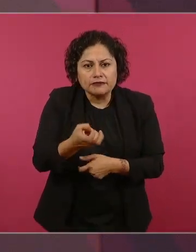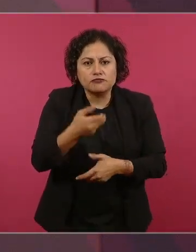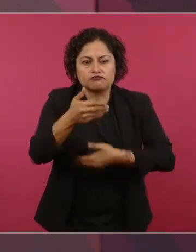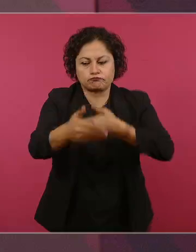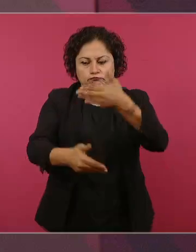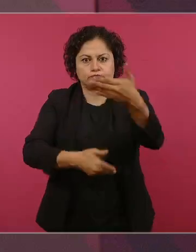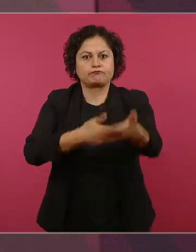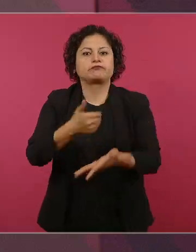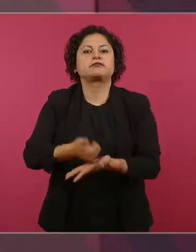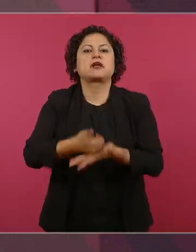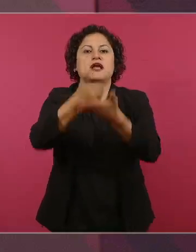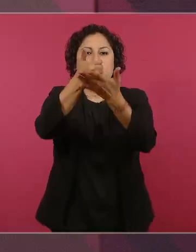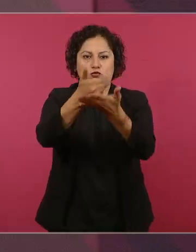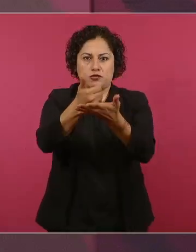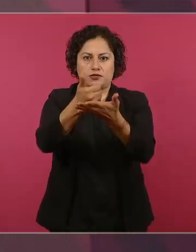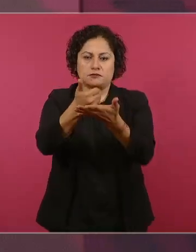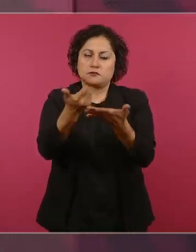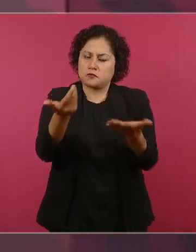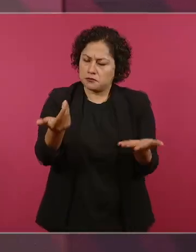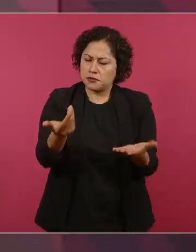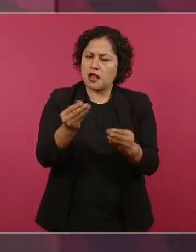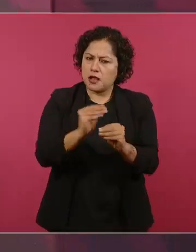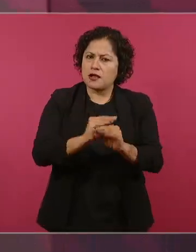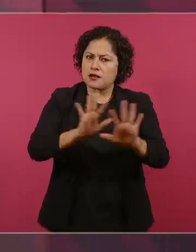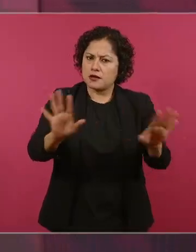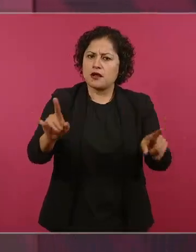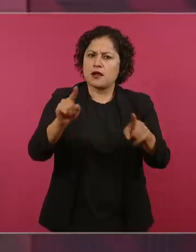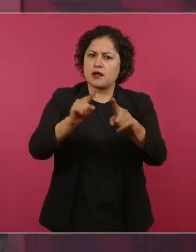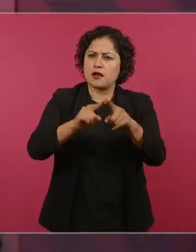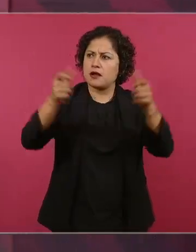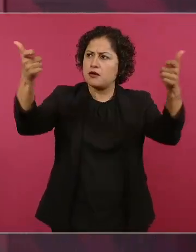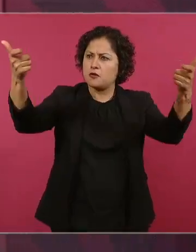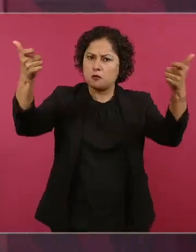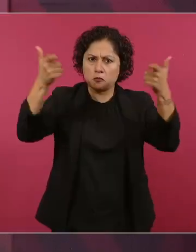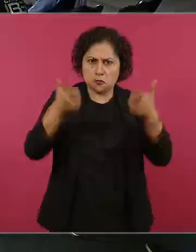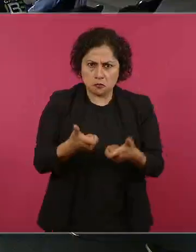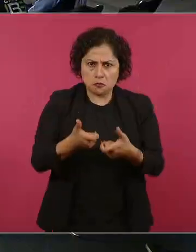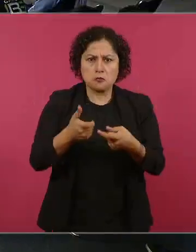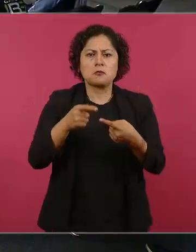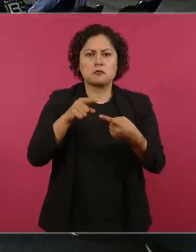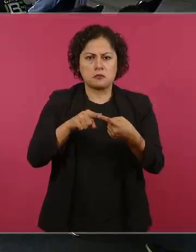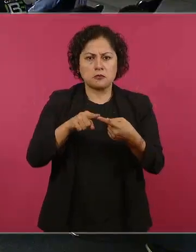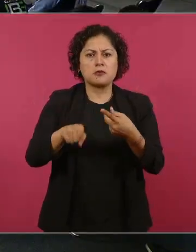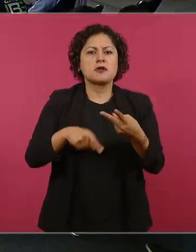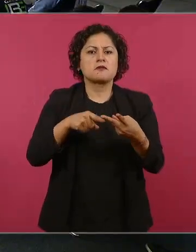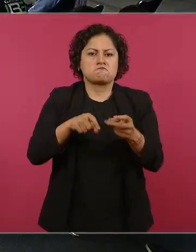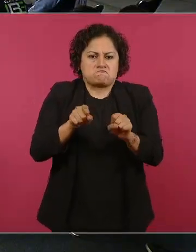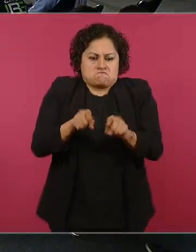Las dos cosas, inversión extranjera e inversión pública.